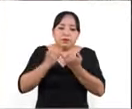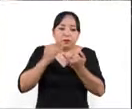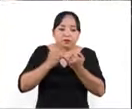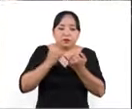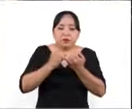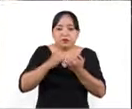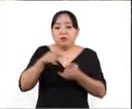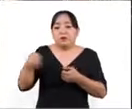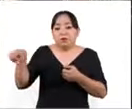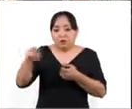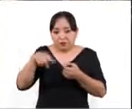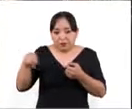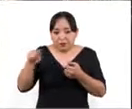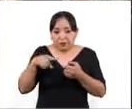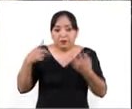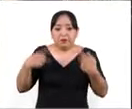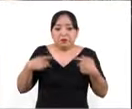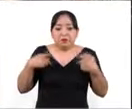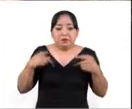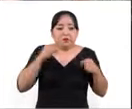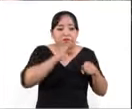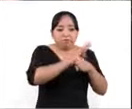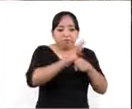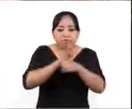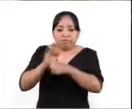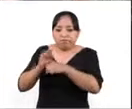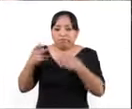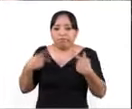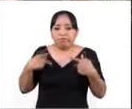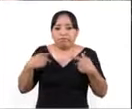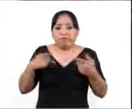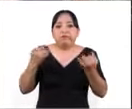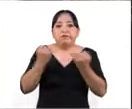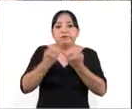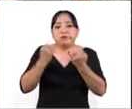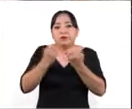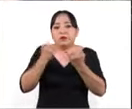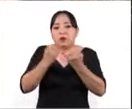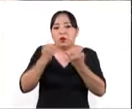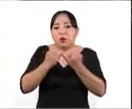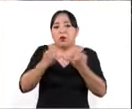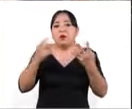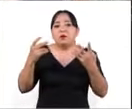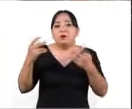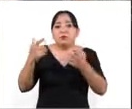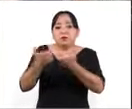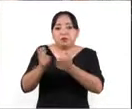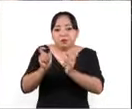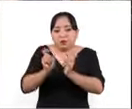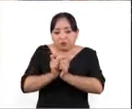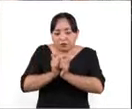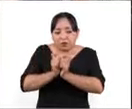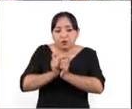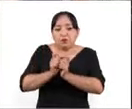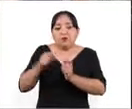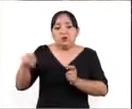2 unidades de rescate, así como personal especializado del equipo de búsqueda y rescate de estructuras colapsadas del propio